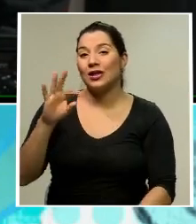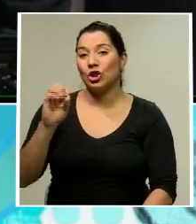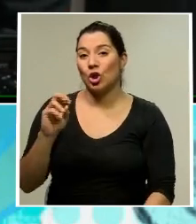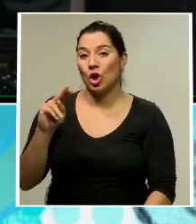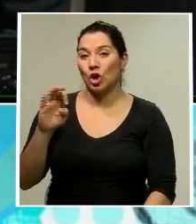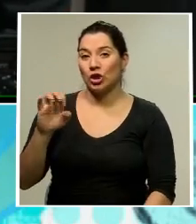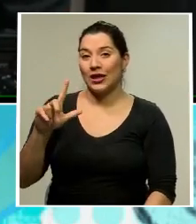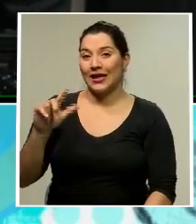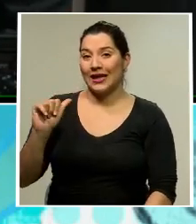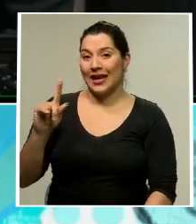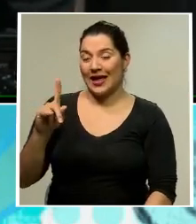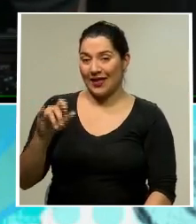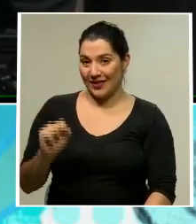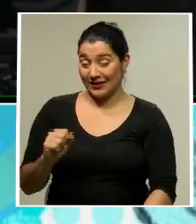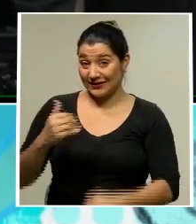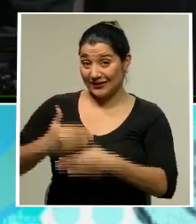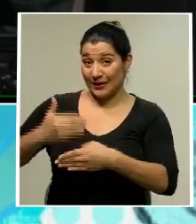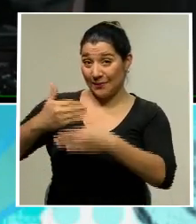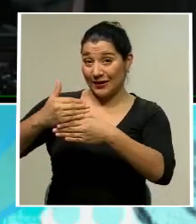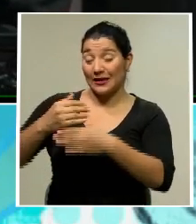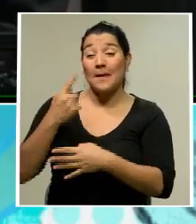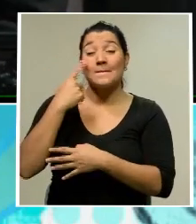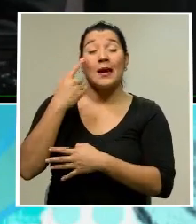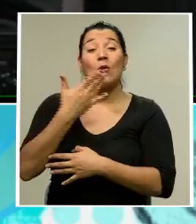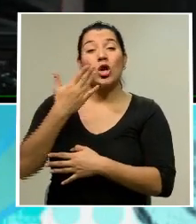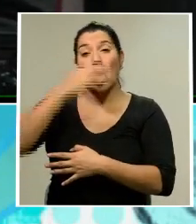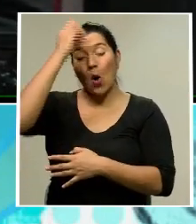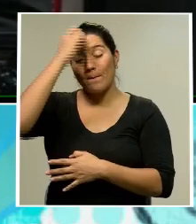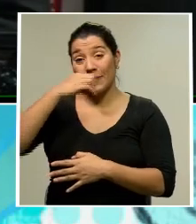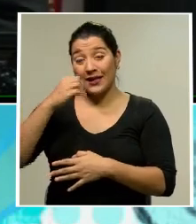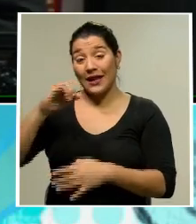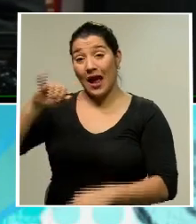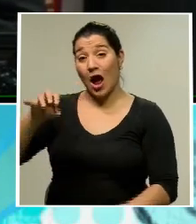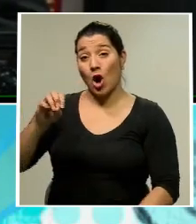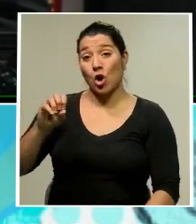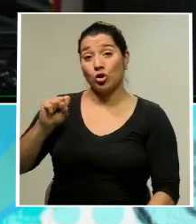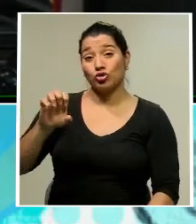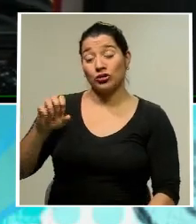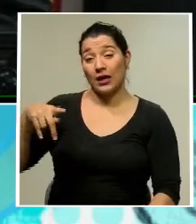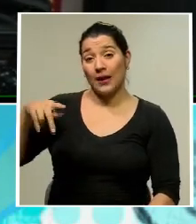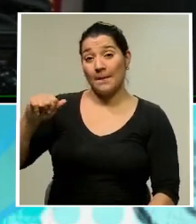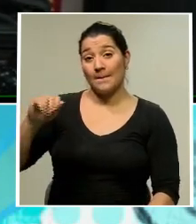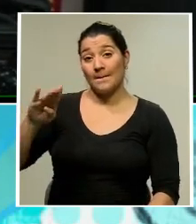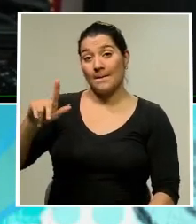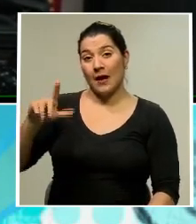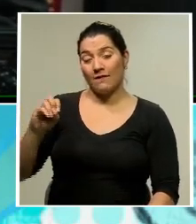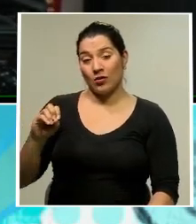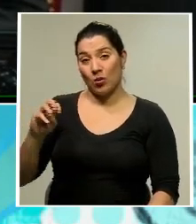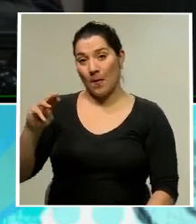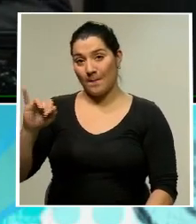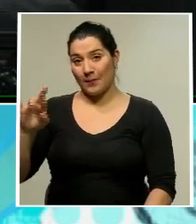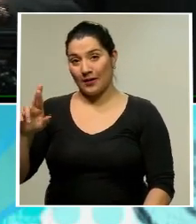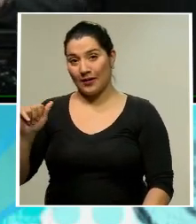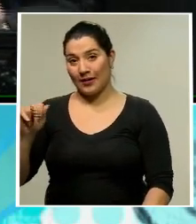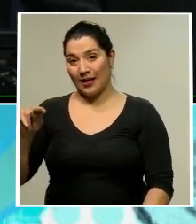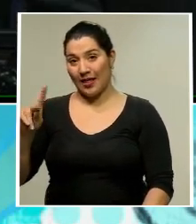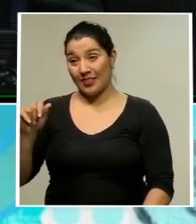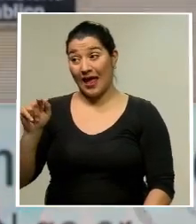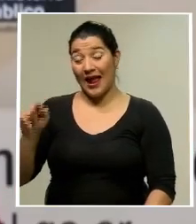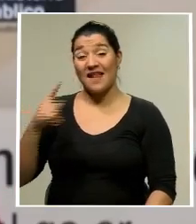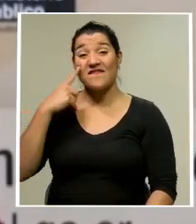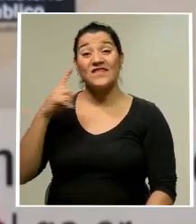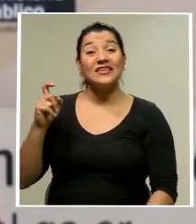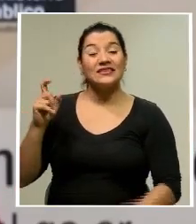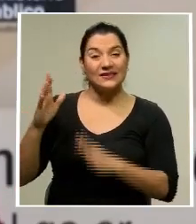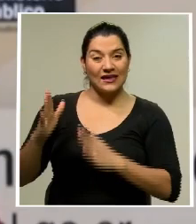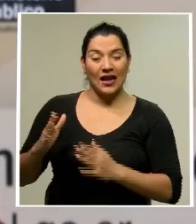cemento. Veamos parte de lo que dijo José Pablo Miranda, fiscal de esta unidad especializada de la Fiscalía General. Se logró